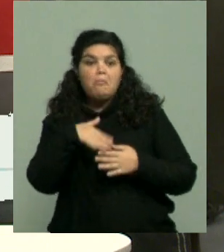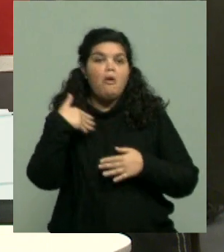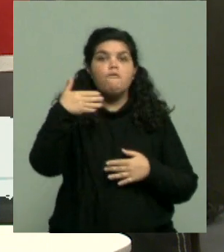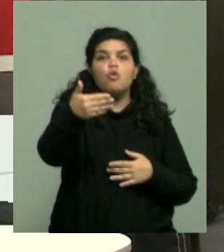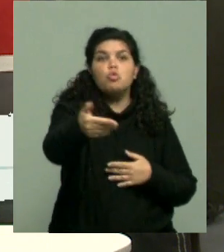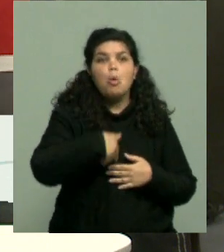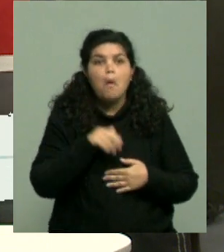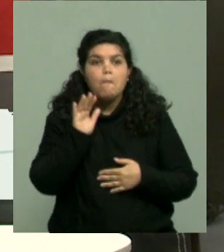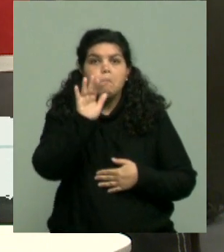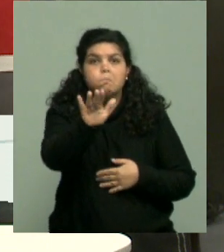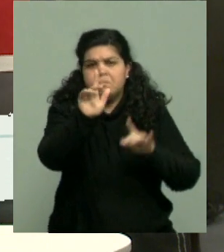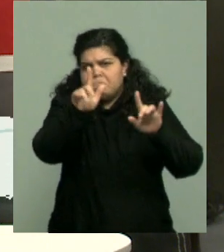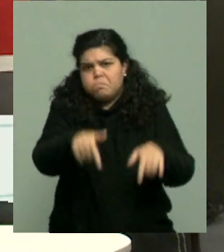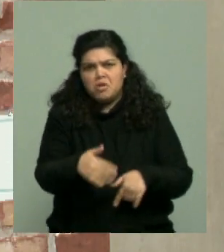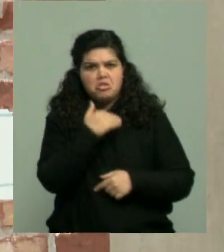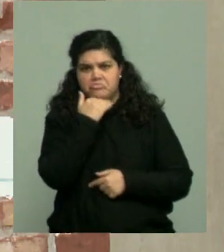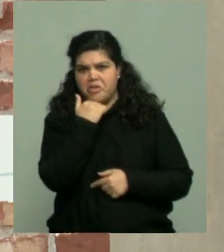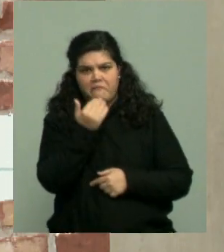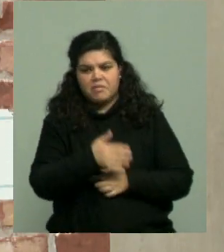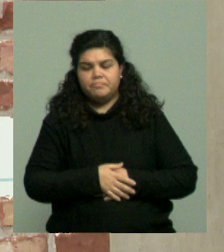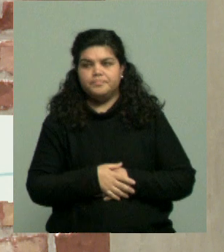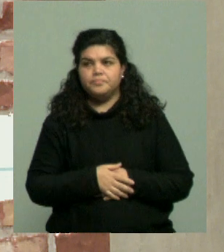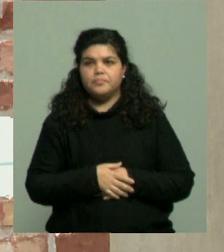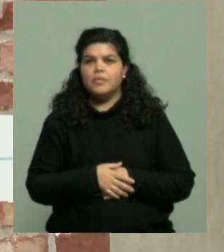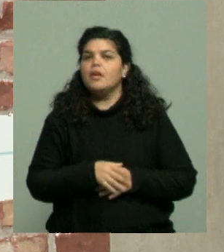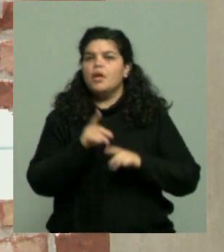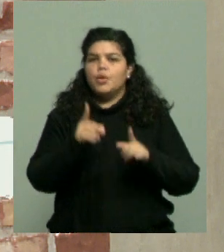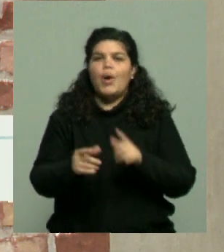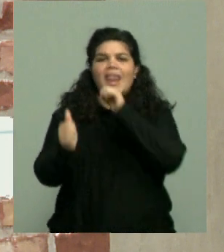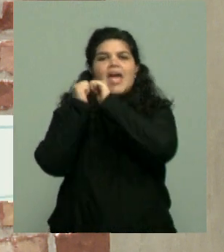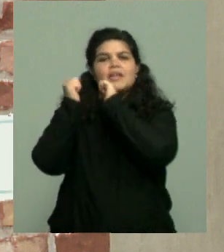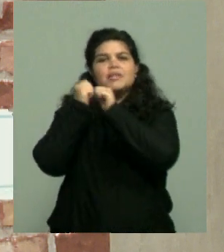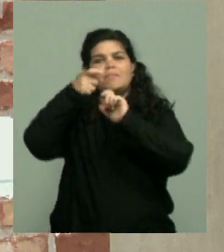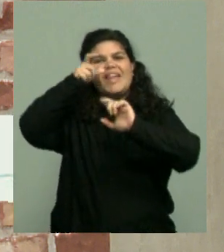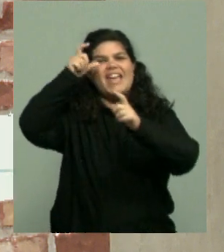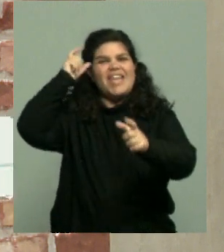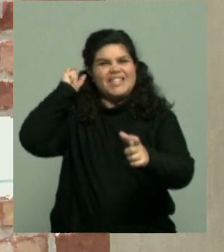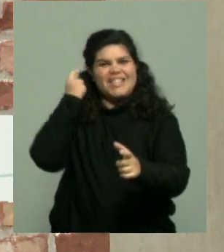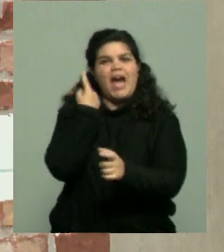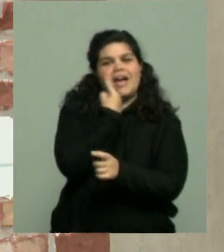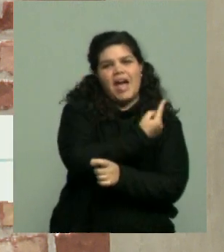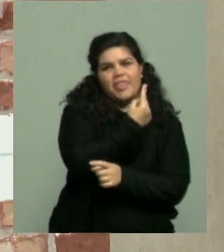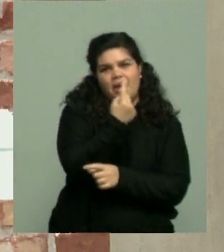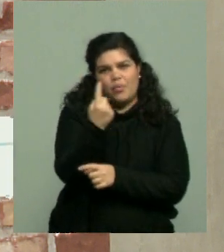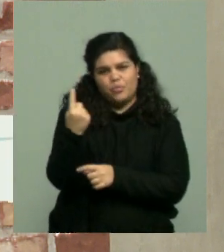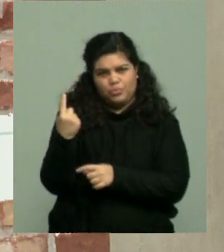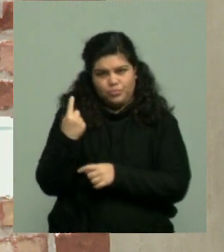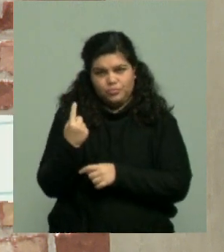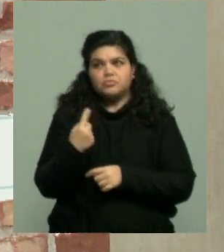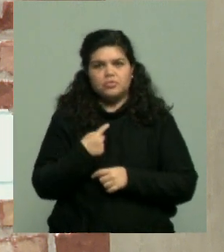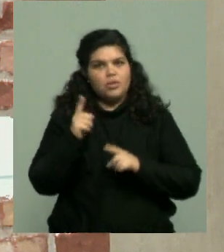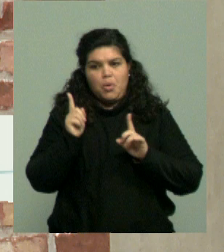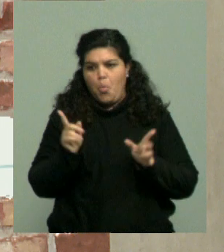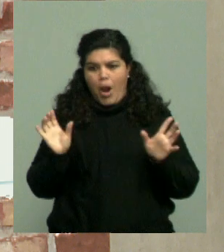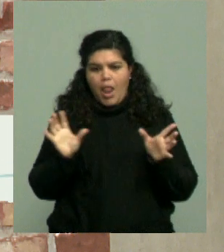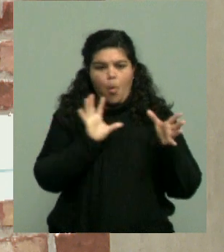va. Pero, sí, pero además son digo, más allá de toda la trayectoria que bien marcabas vos, que tiene cada uno, digamos, el ensamble es nuevo,